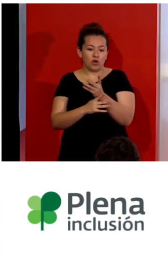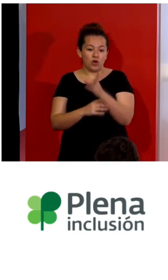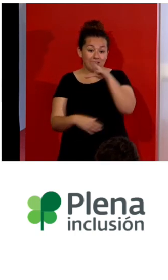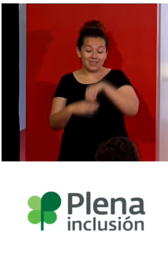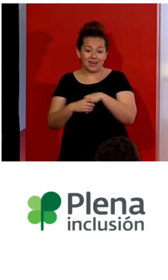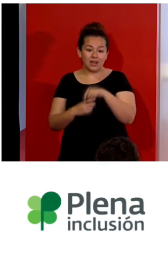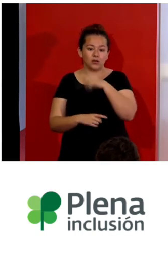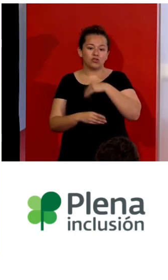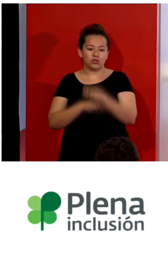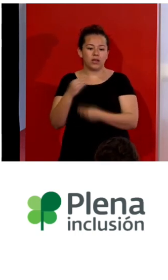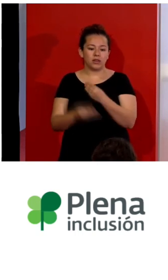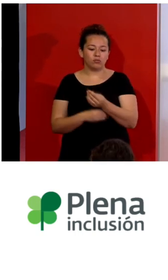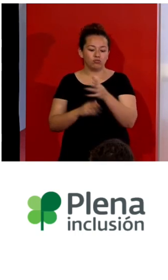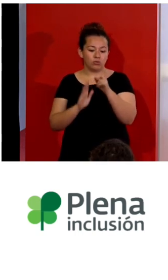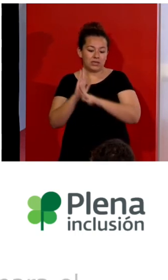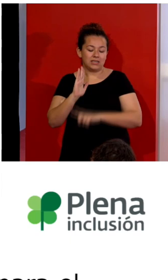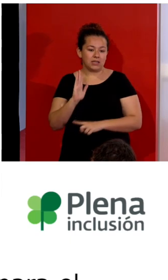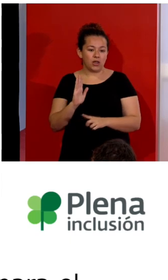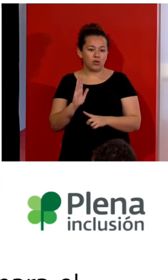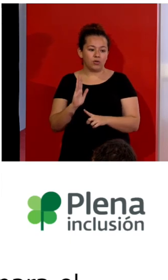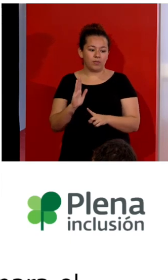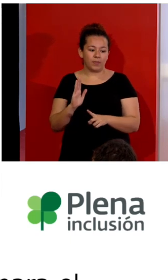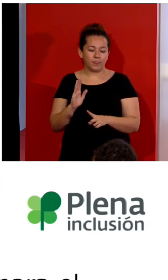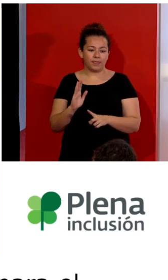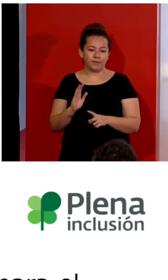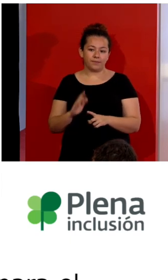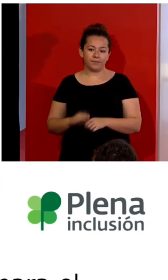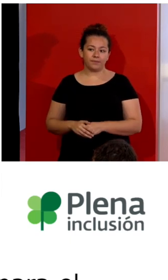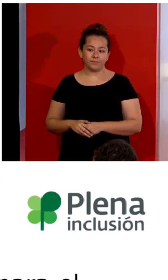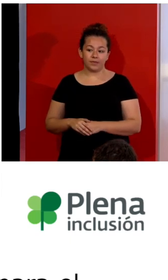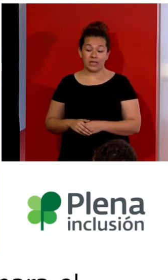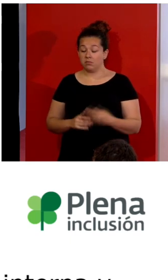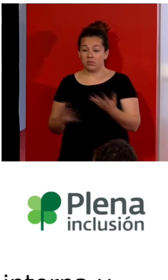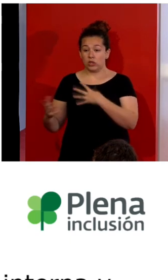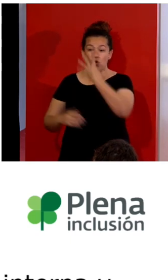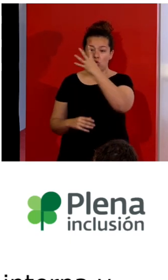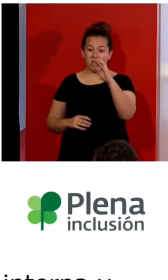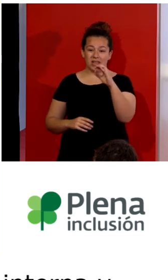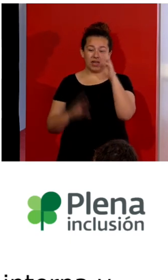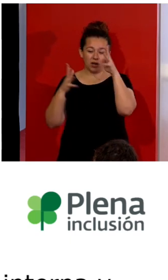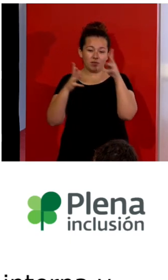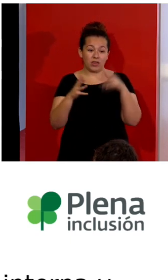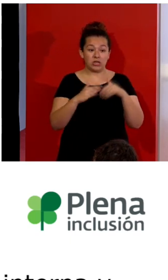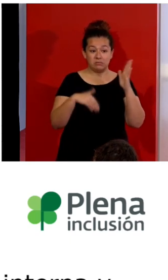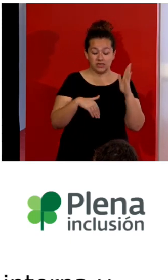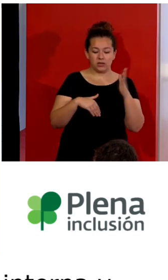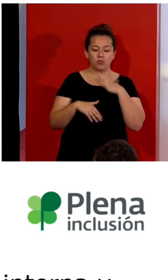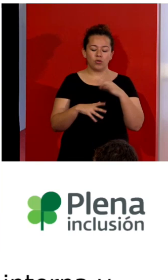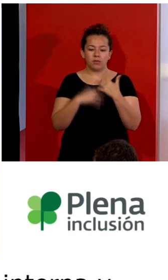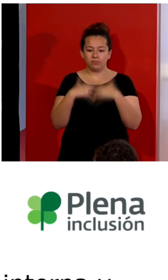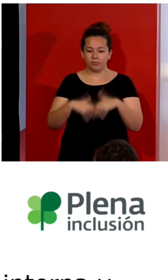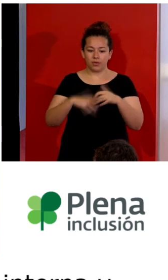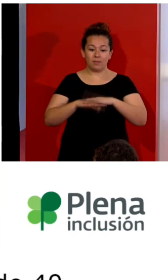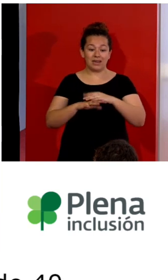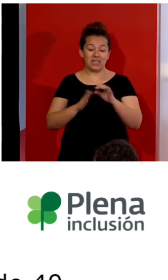Y hacemos un listado que tiene más de cerca de más de 40 recomendaciones que podrían ponerse en marcha para mejorar